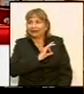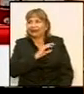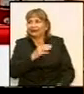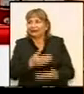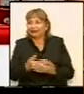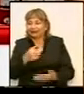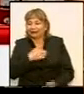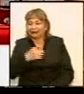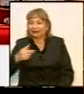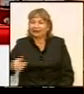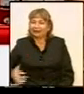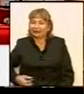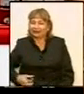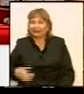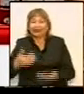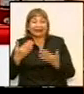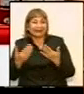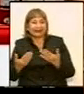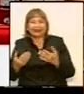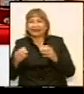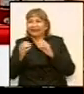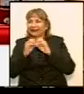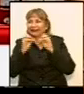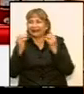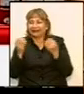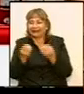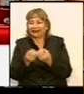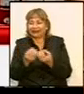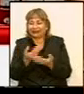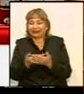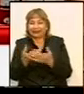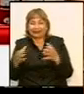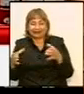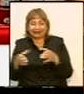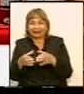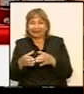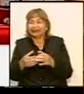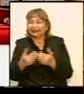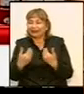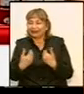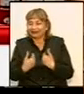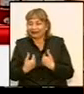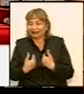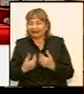el presidente de la comisión organizadora de este congreso, que hemos